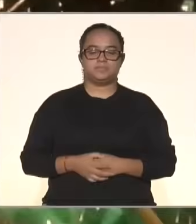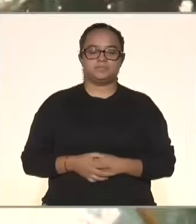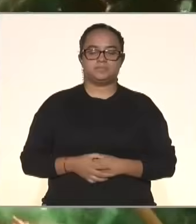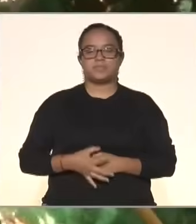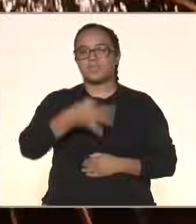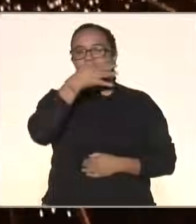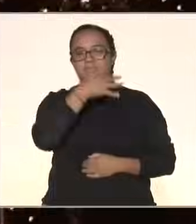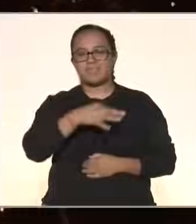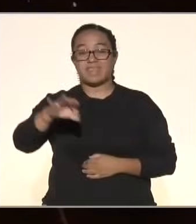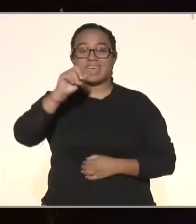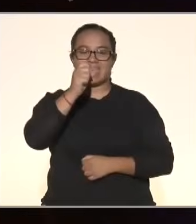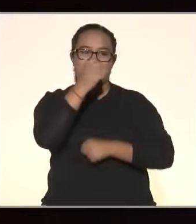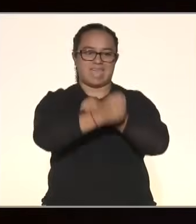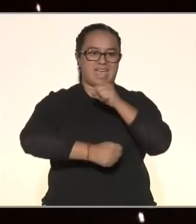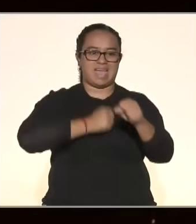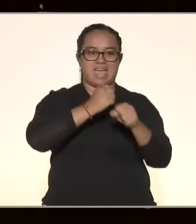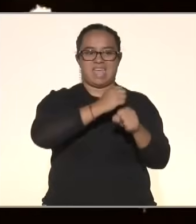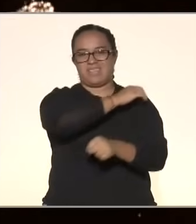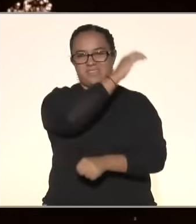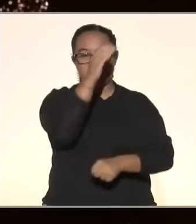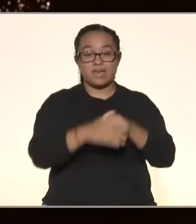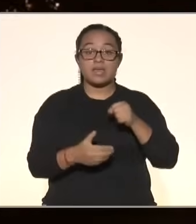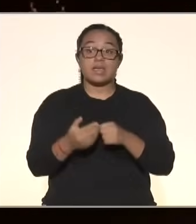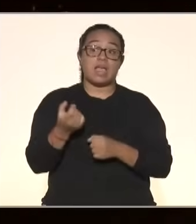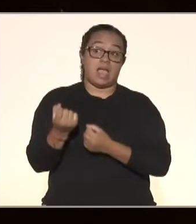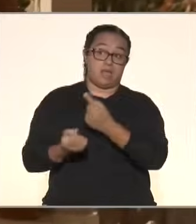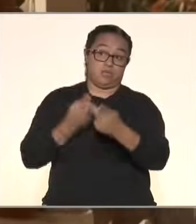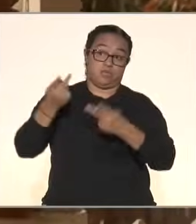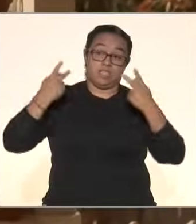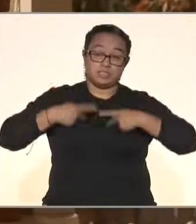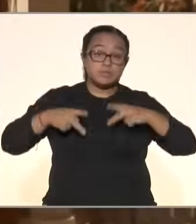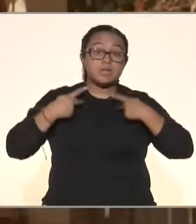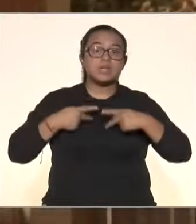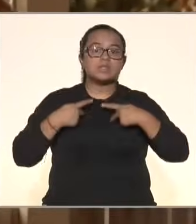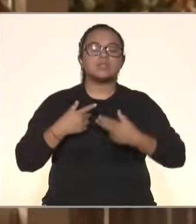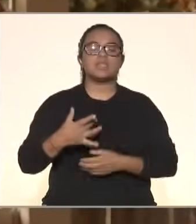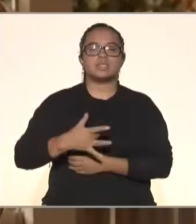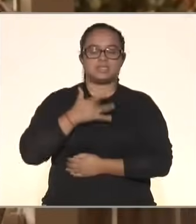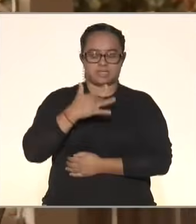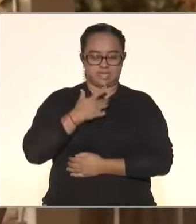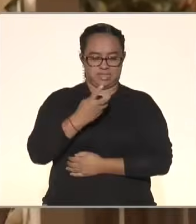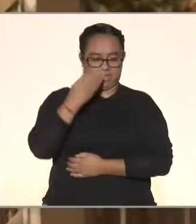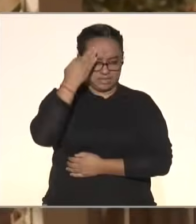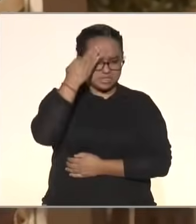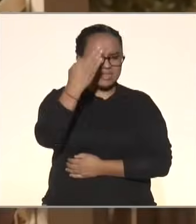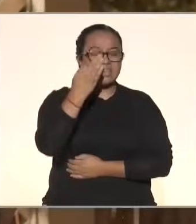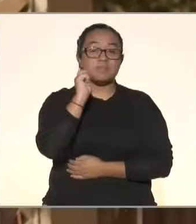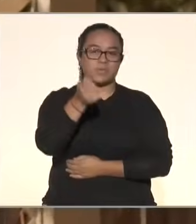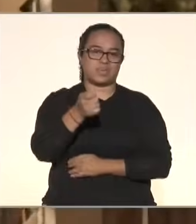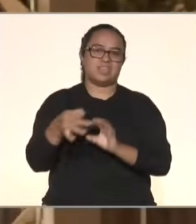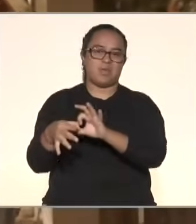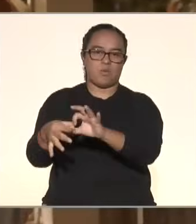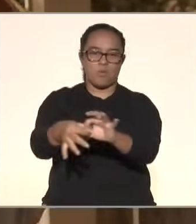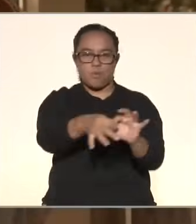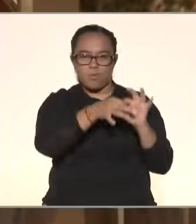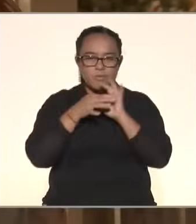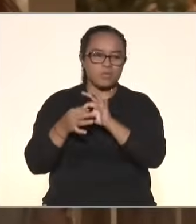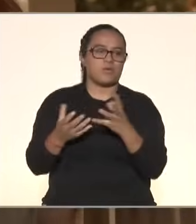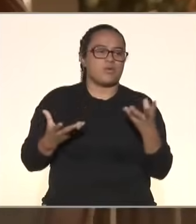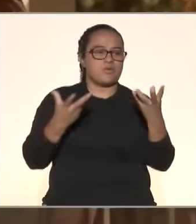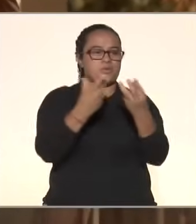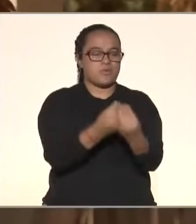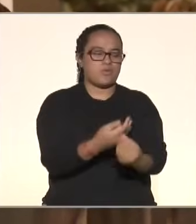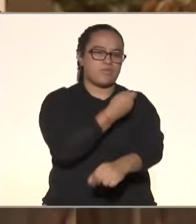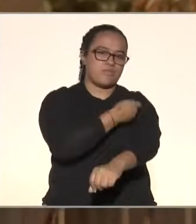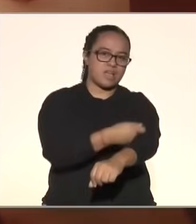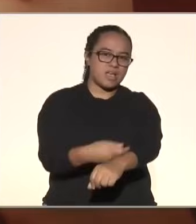Las fiestas de fin de año para muchas personas representan un momento de unión, de convivencia con la familia,